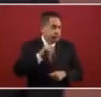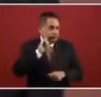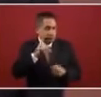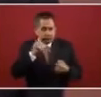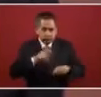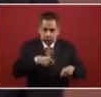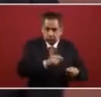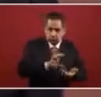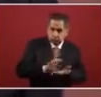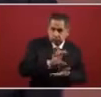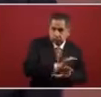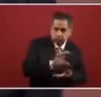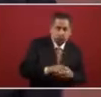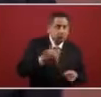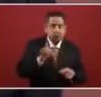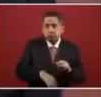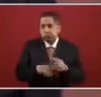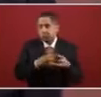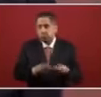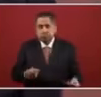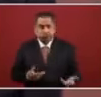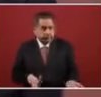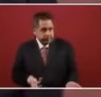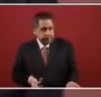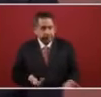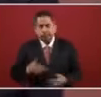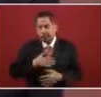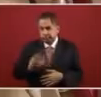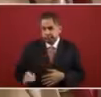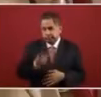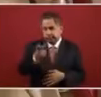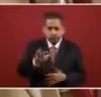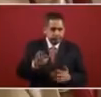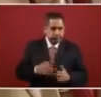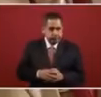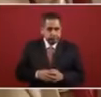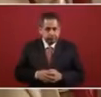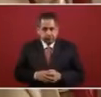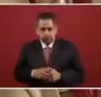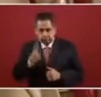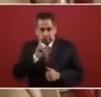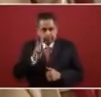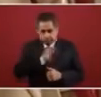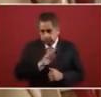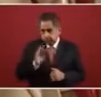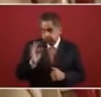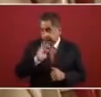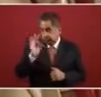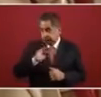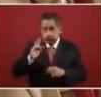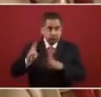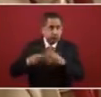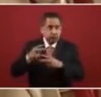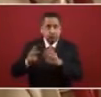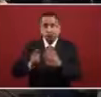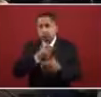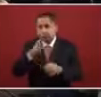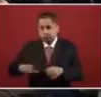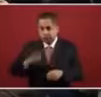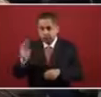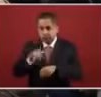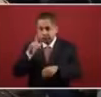les correspondía a ellos, desapareció. Mi pregunta sería si habría posibilidad de que el gobierno federal